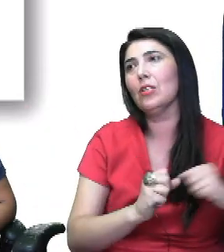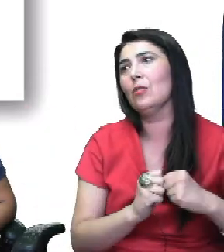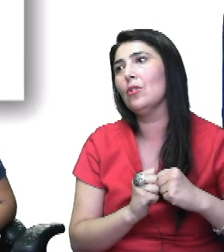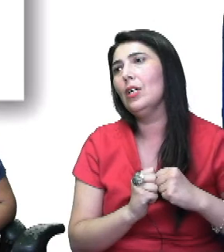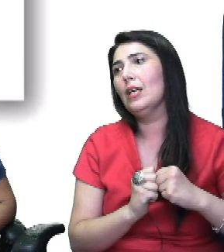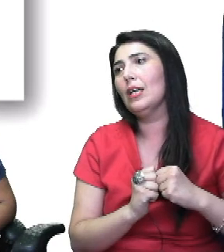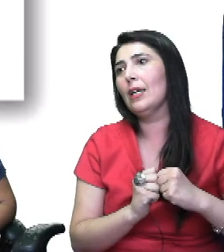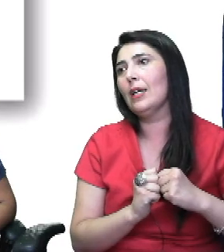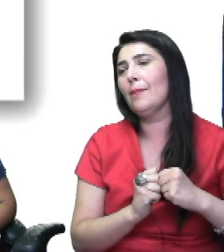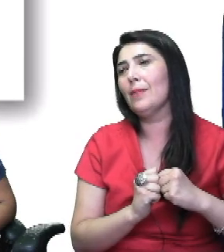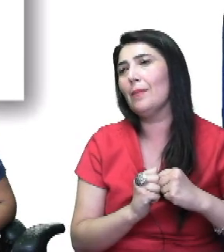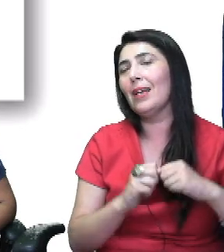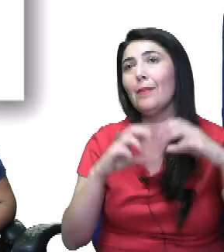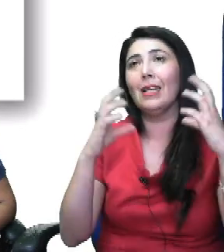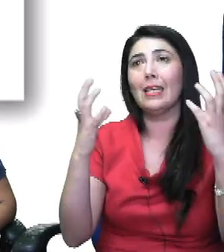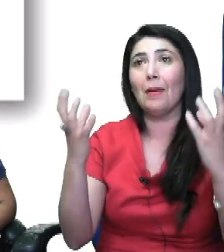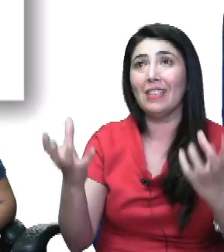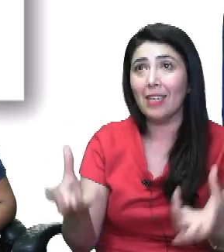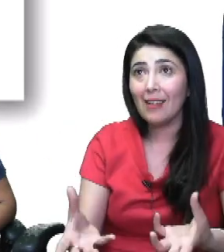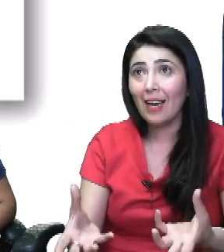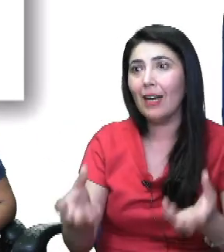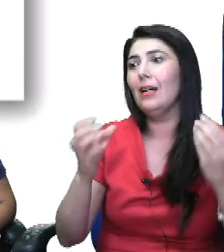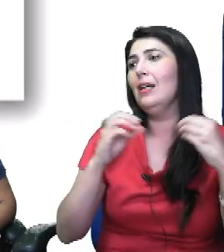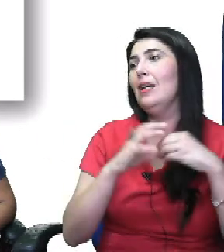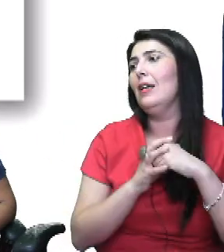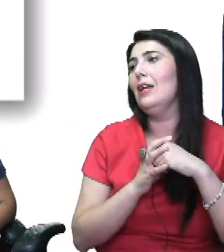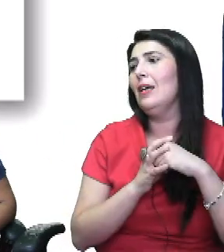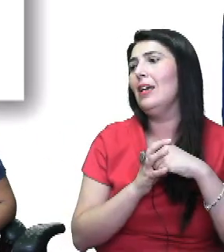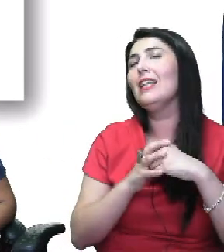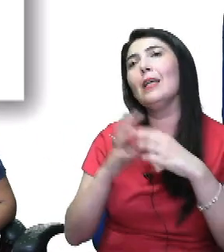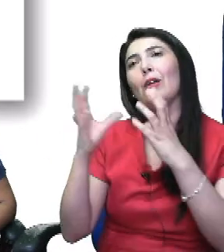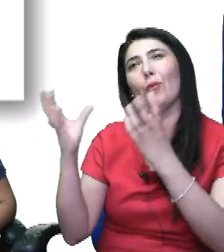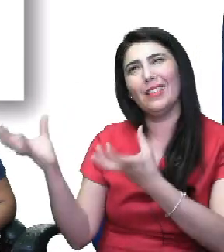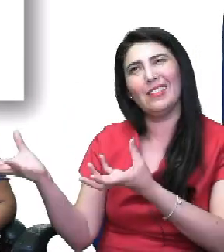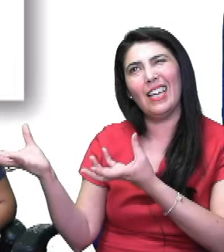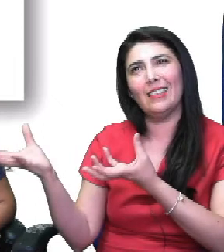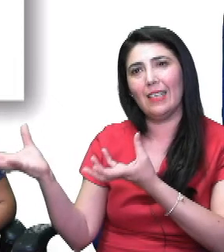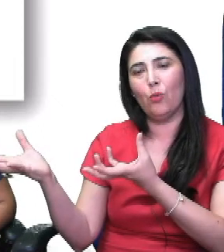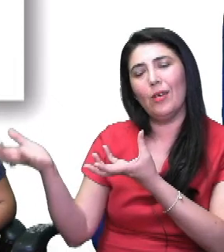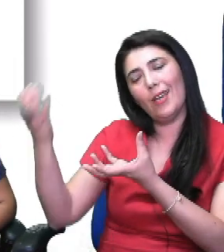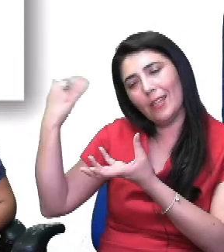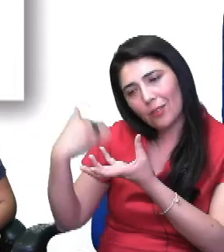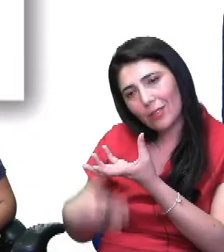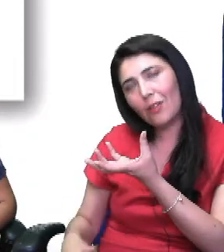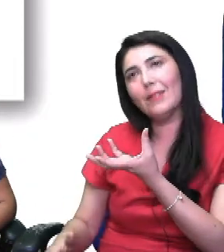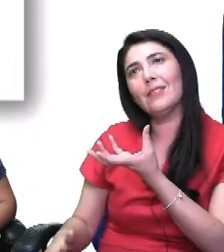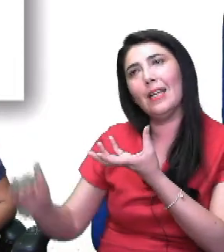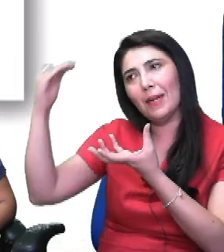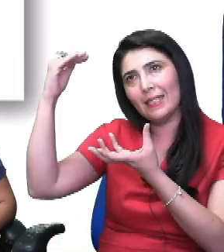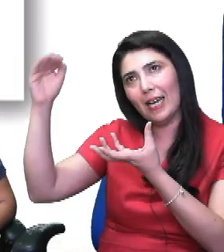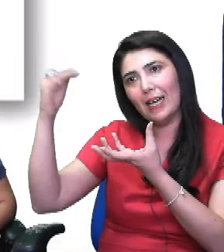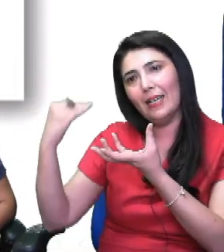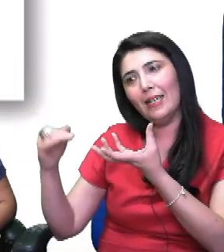saneamiento, ¿cierto? También el tema habitabilidad y el tema normas esenciales en salud. Y ahí dentro de esas normas